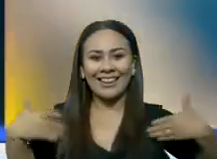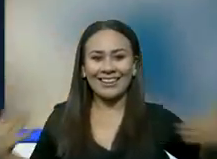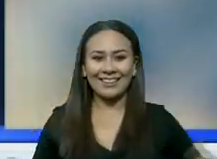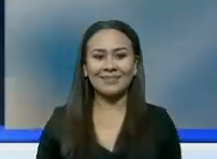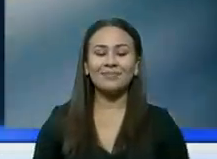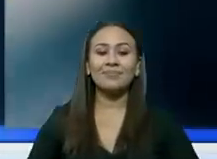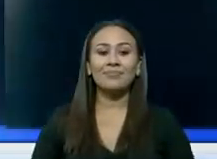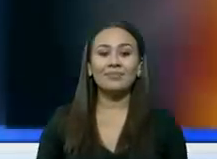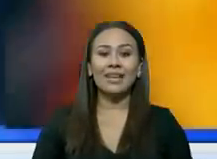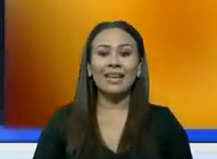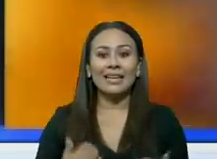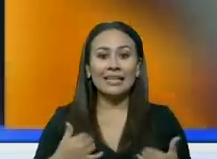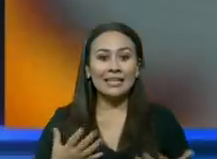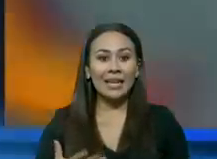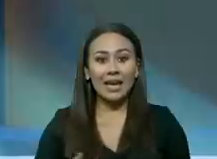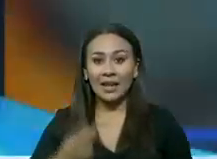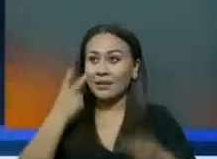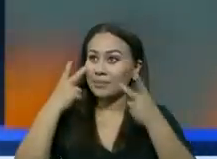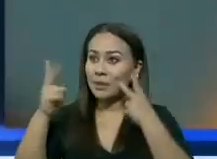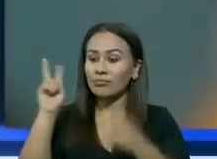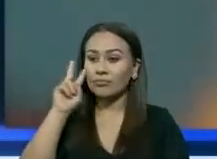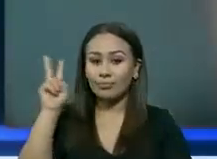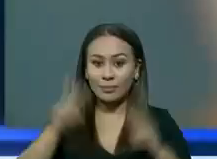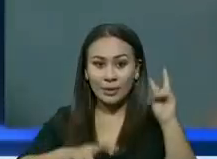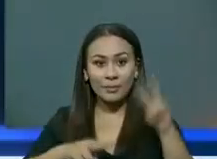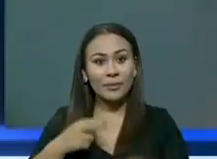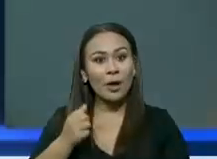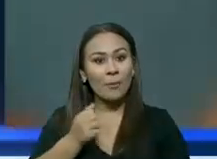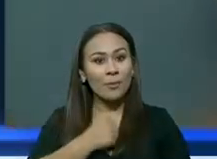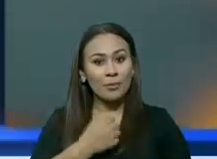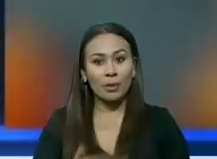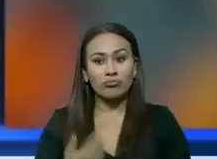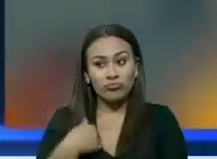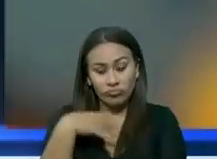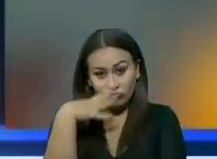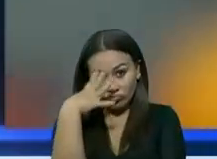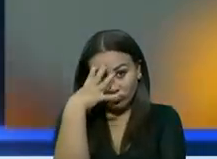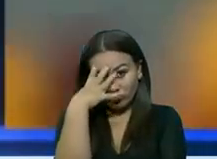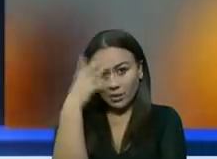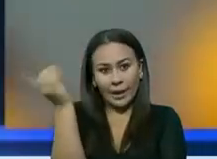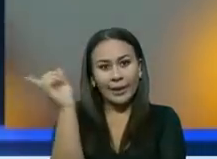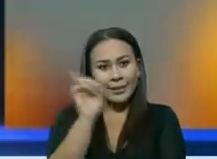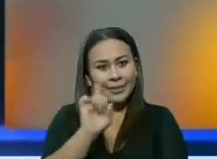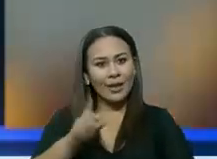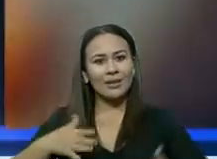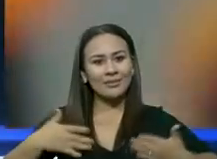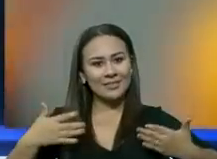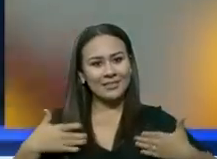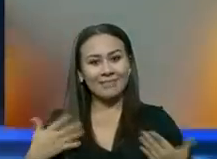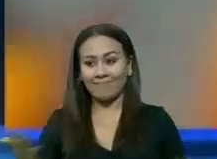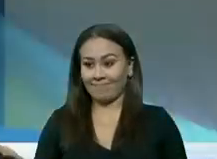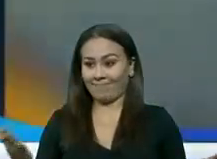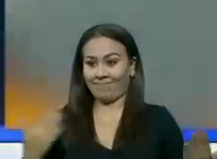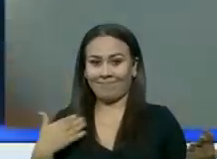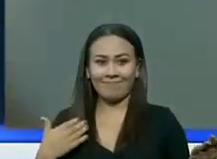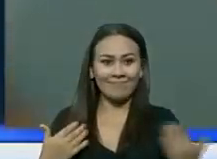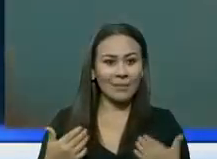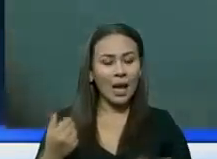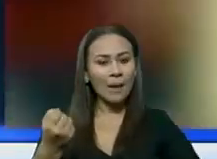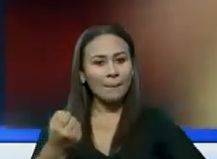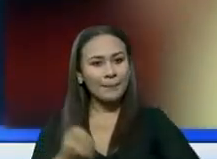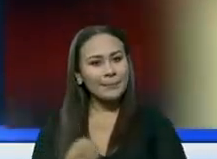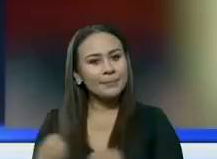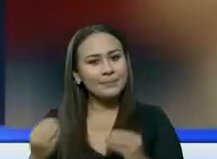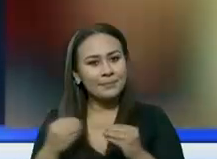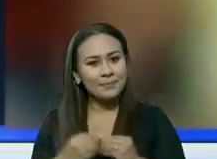Querer, admirar y hacer prevalecer lo que uno es, no avergonzarse, al contrario, sacar a relucir, aportar con un granito